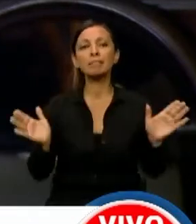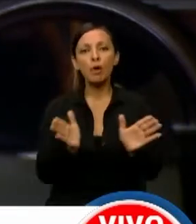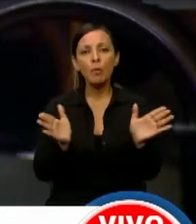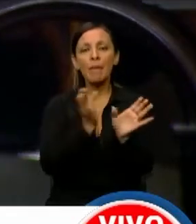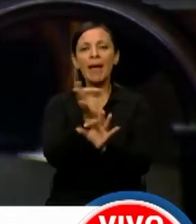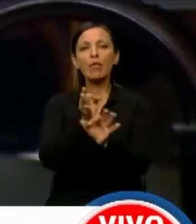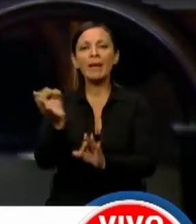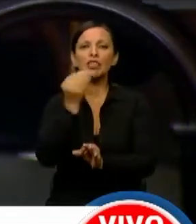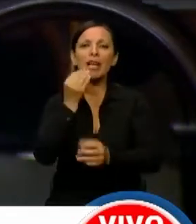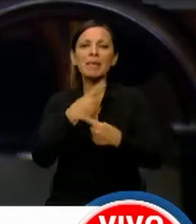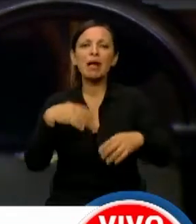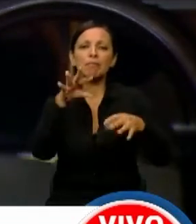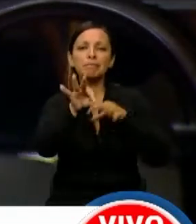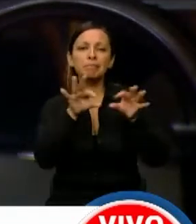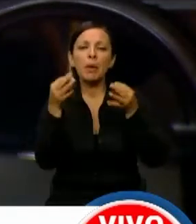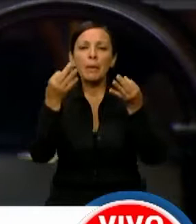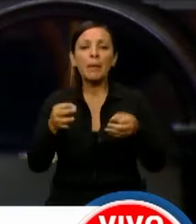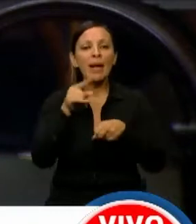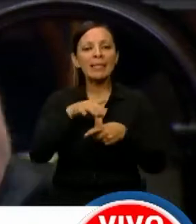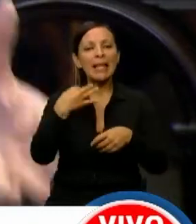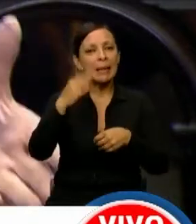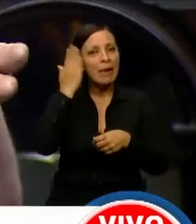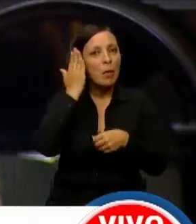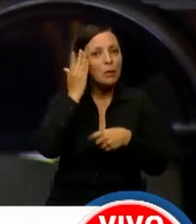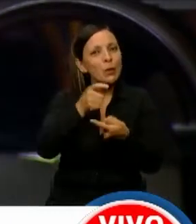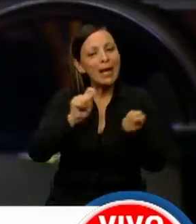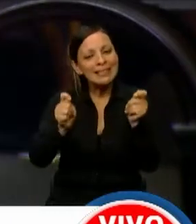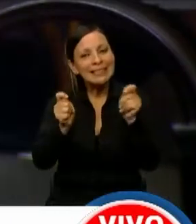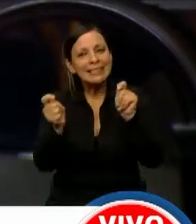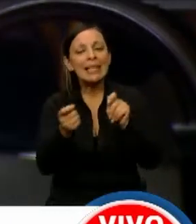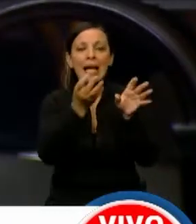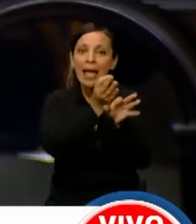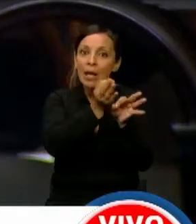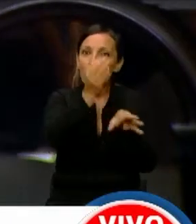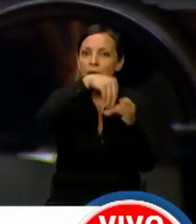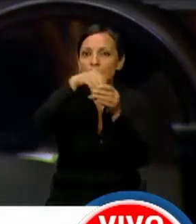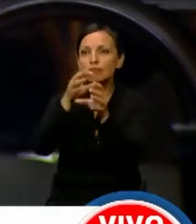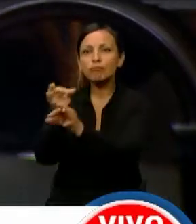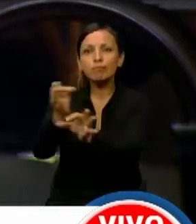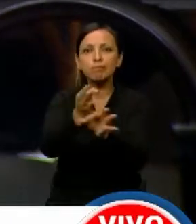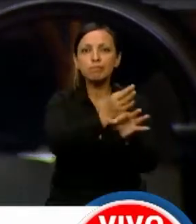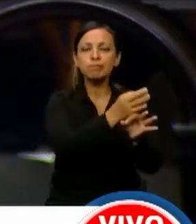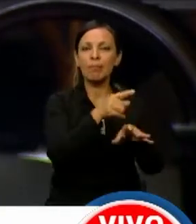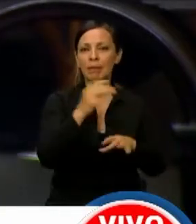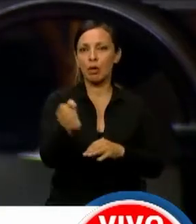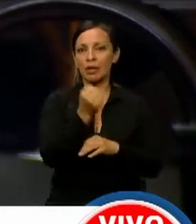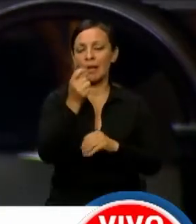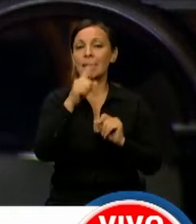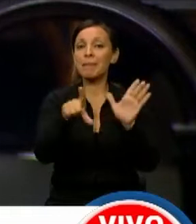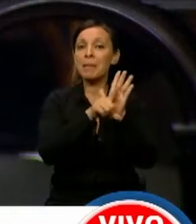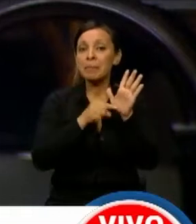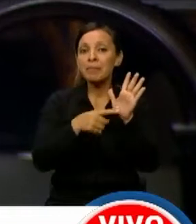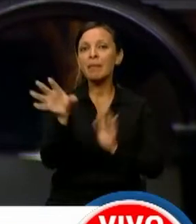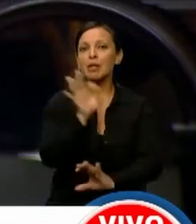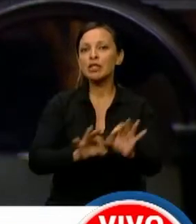educación alimentaria porque debemos ir por ese verdadero cambio cultural, empezando desde las escuelas. Regula también